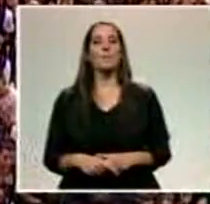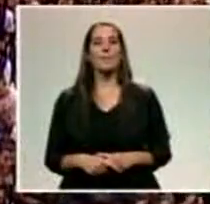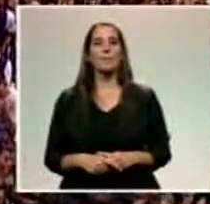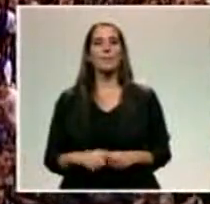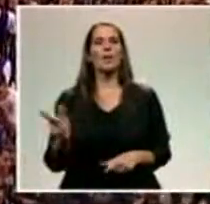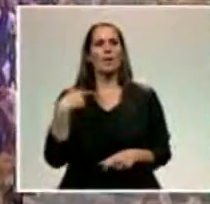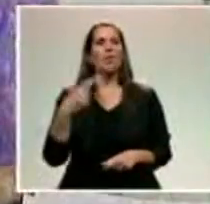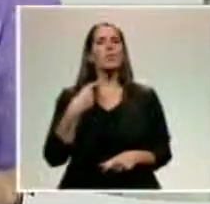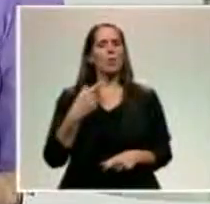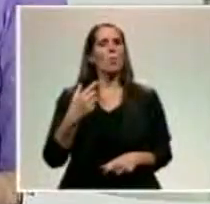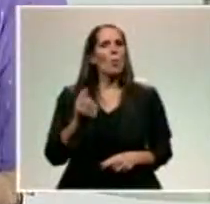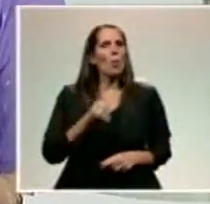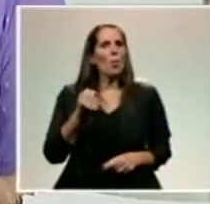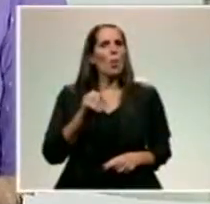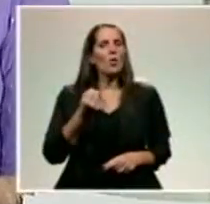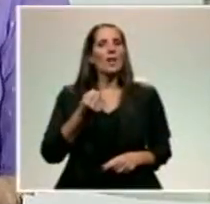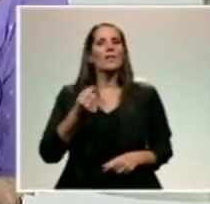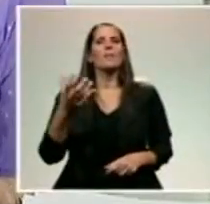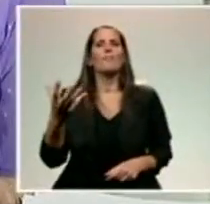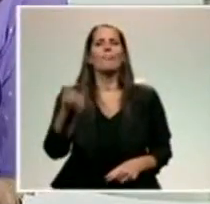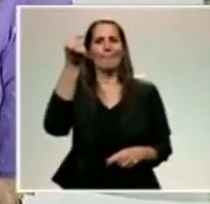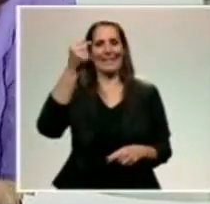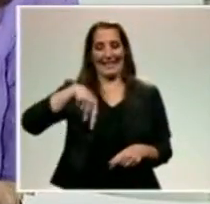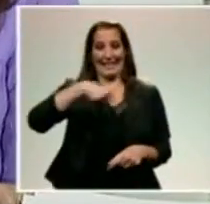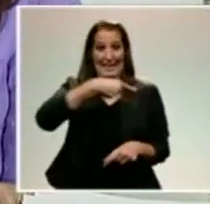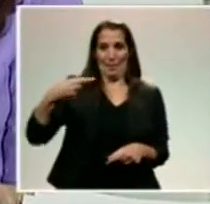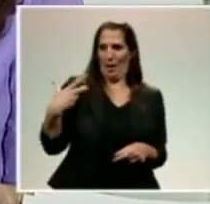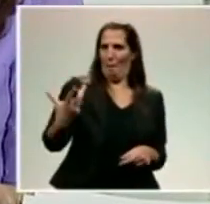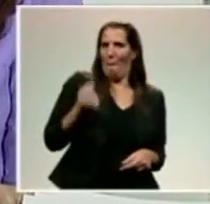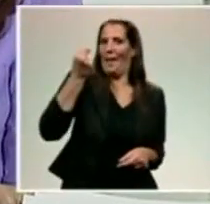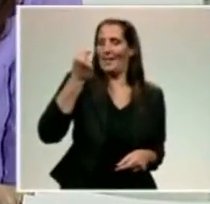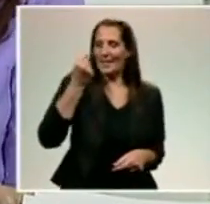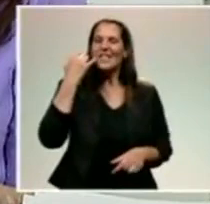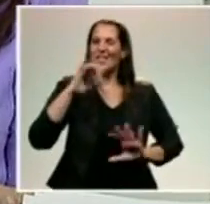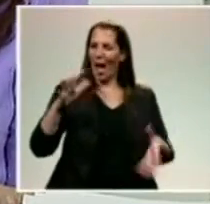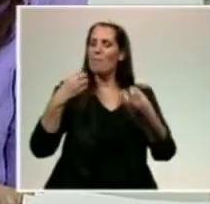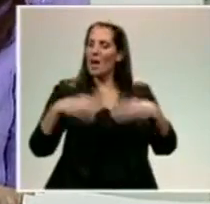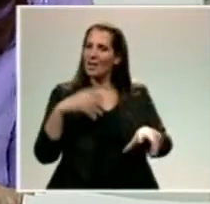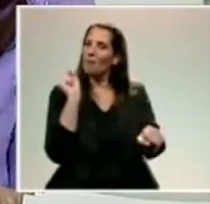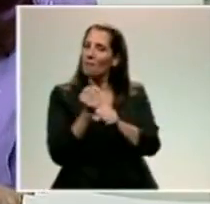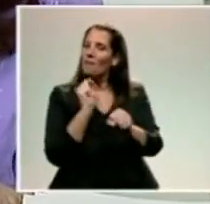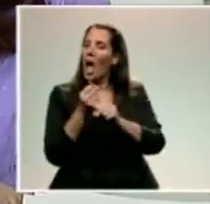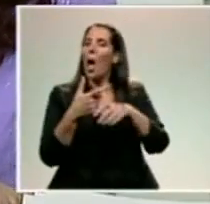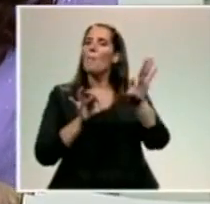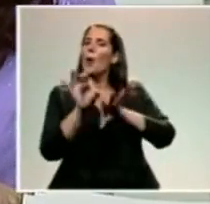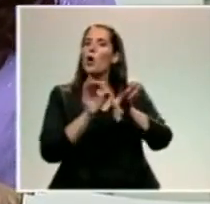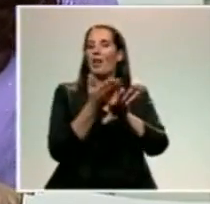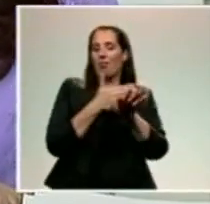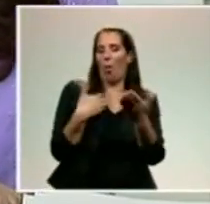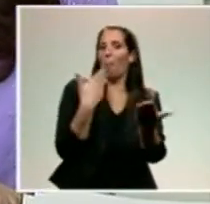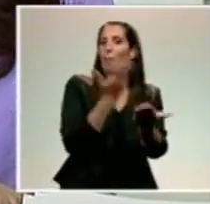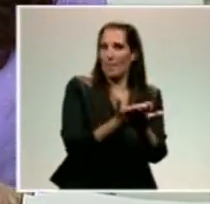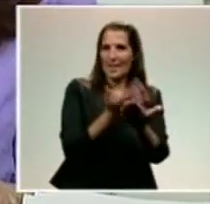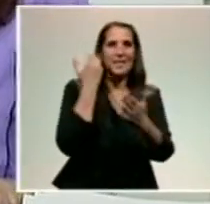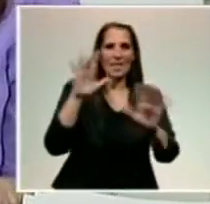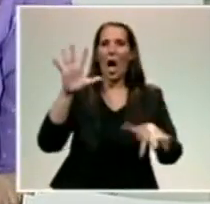Hemos tenido un importante logro esta semana, hemos comenzado a tratar y hemos ya presentado el anteproyecto en el marco de Naciones